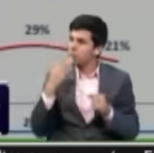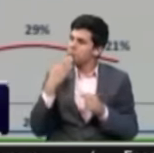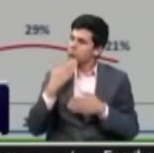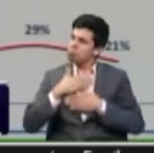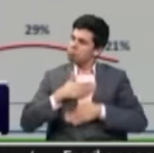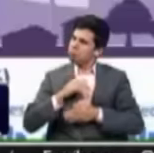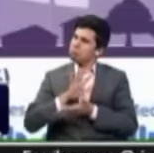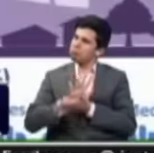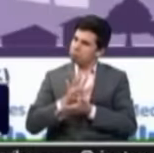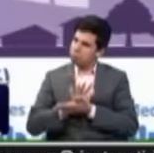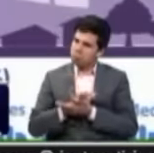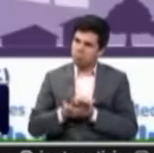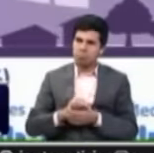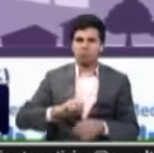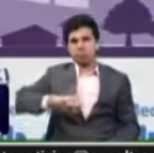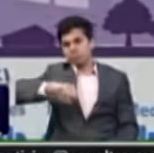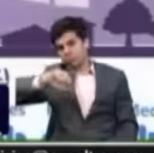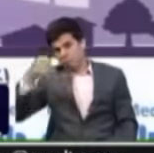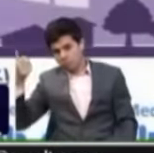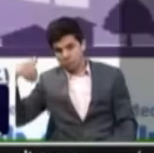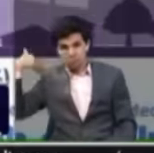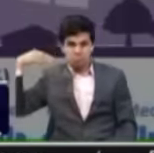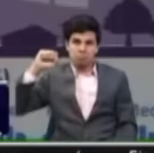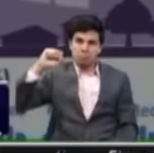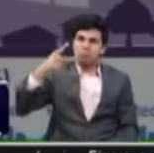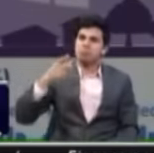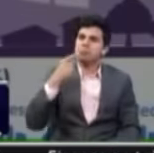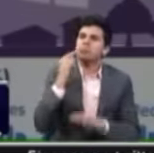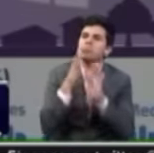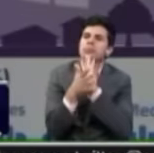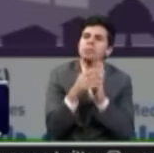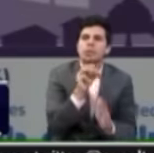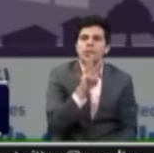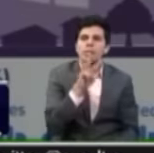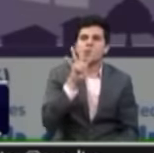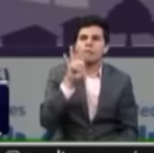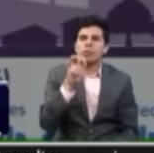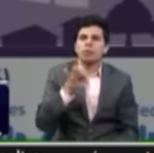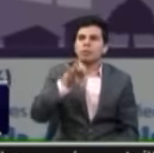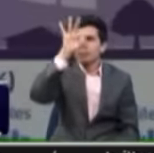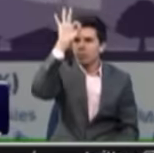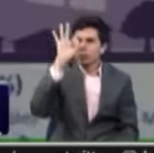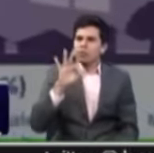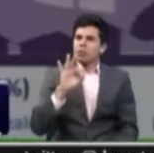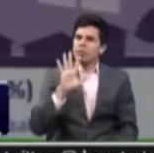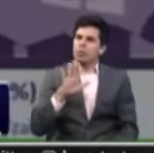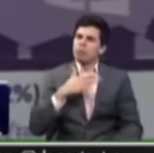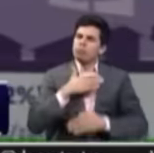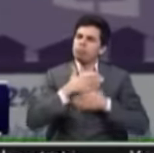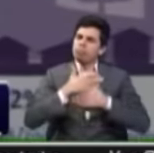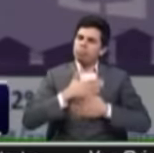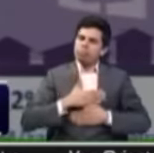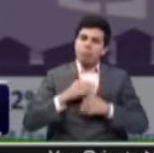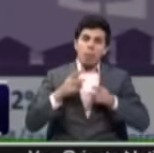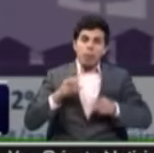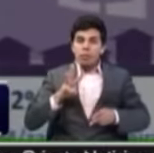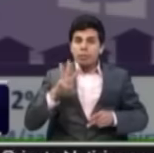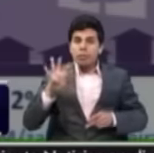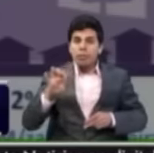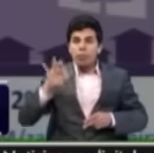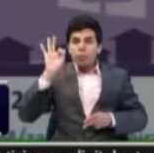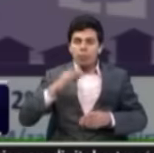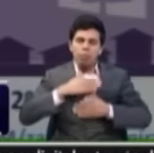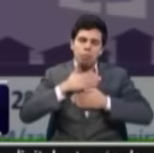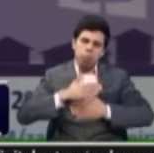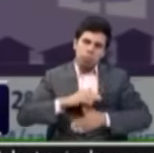seguros. Pero en un segundo informe se registra que solo el 39% de los bumangueses se sienten